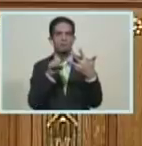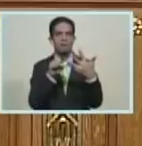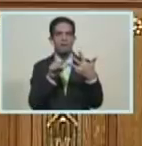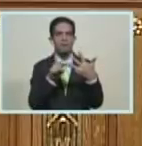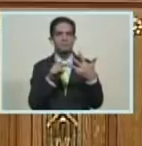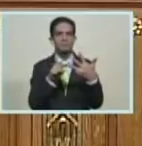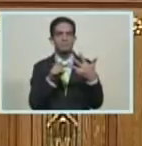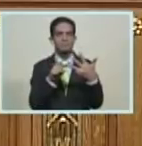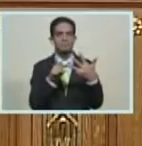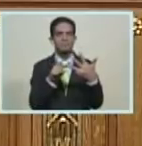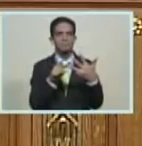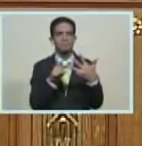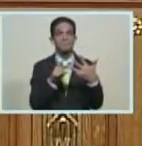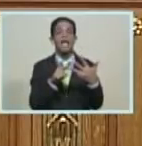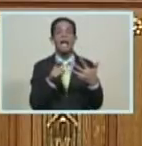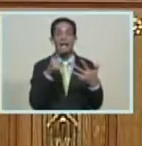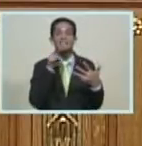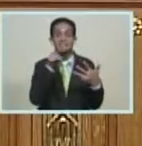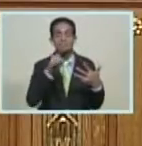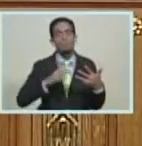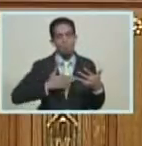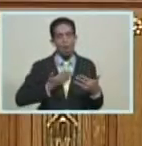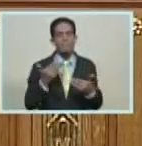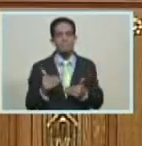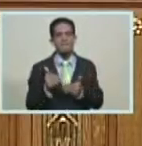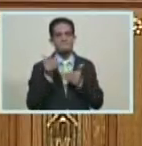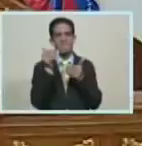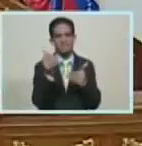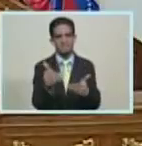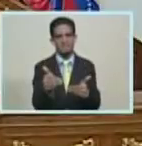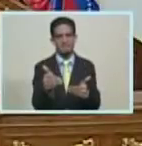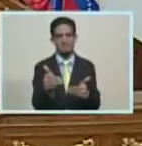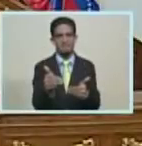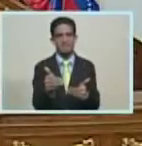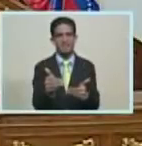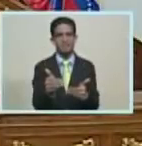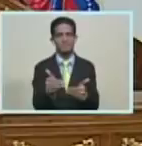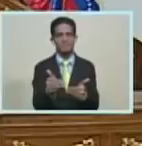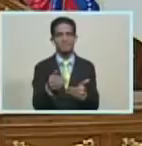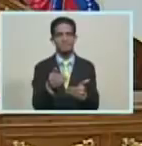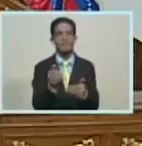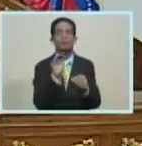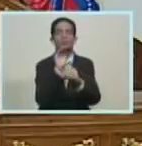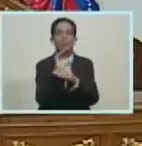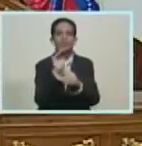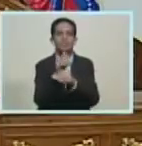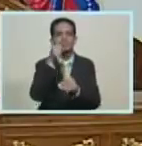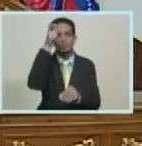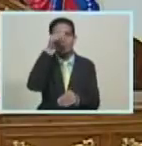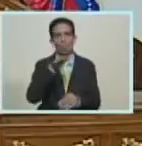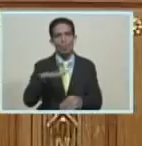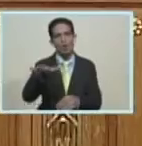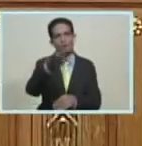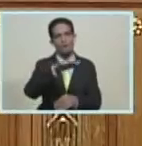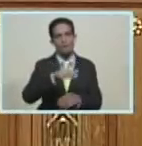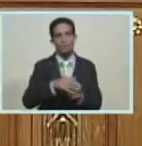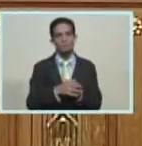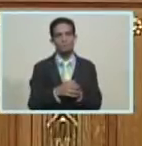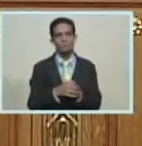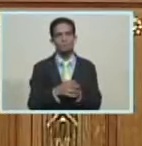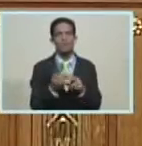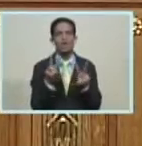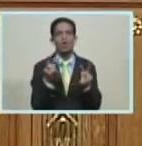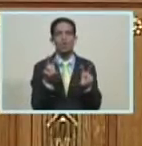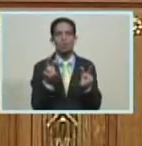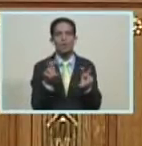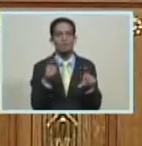avance. Ahí sí podemos avanzar. Y así una línea de protección del pueblo. Lo nuevo en